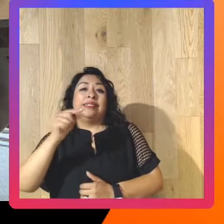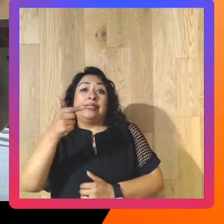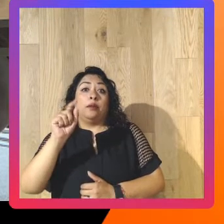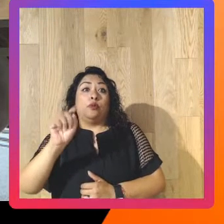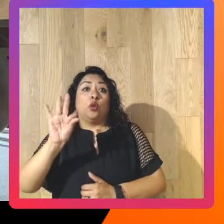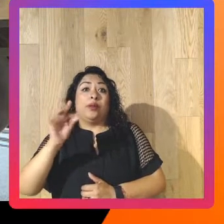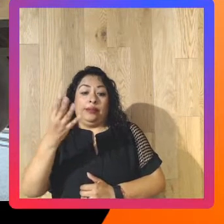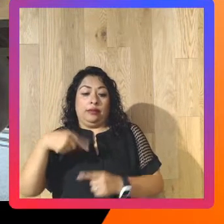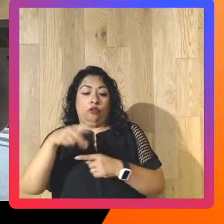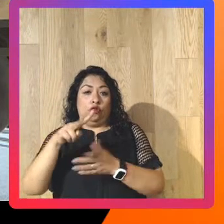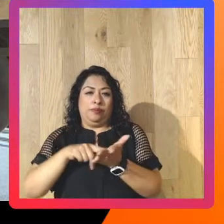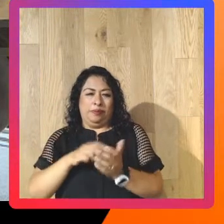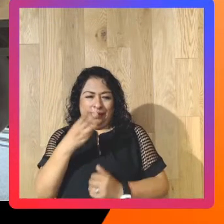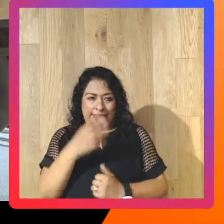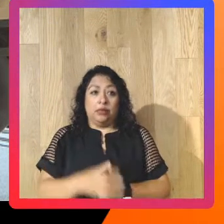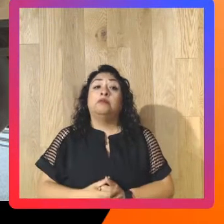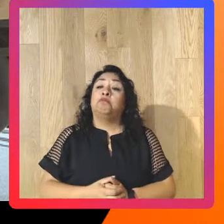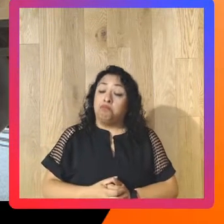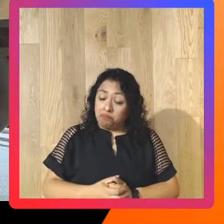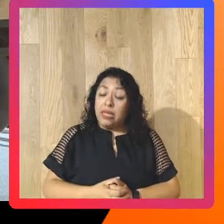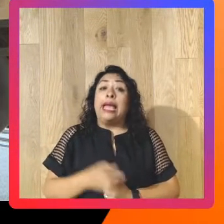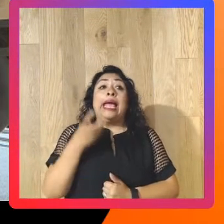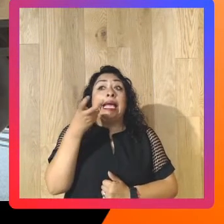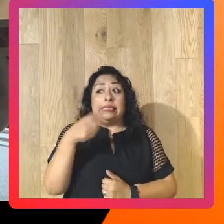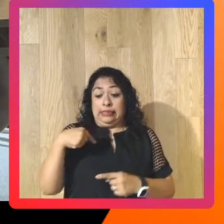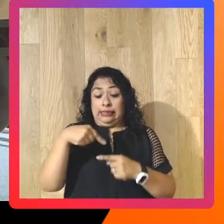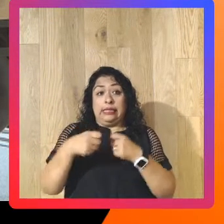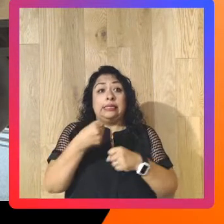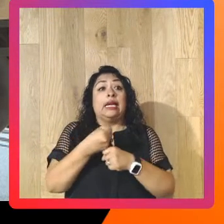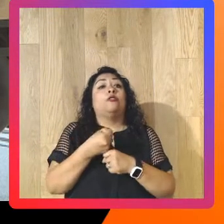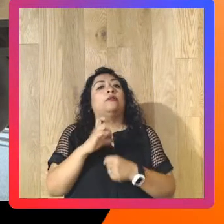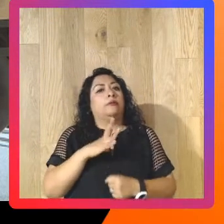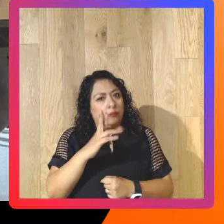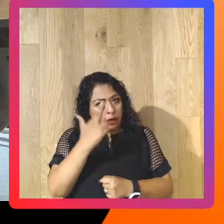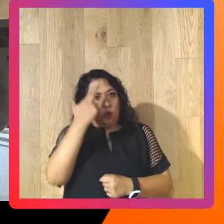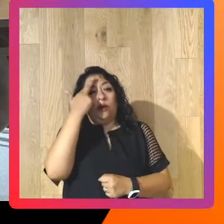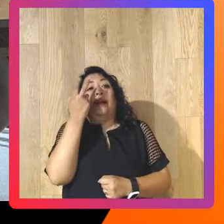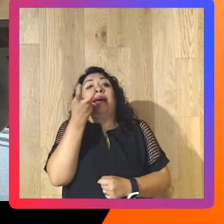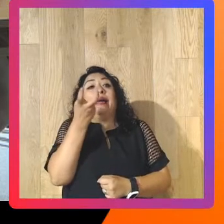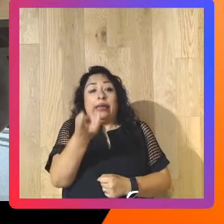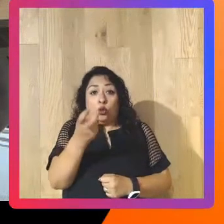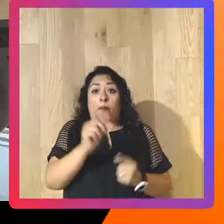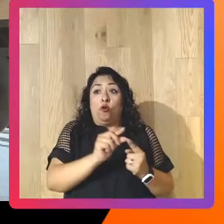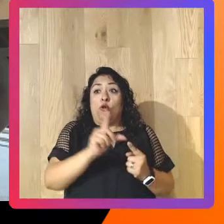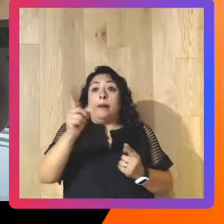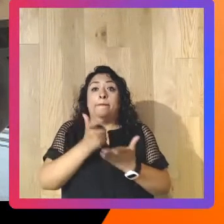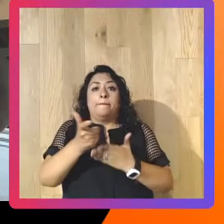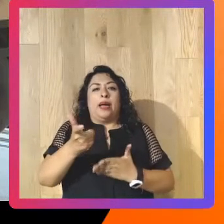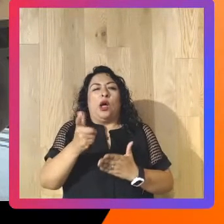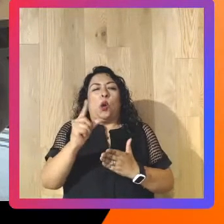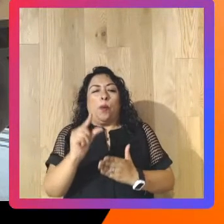207.43 en este año. Sin duda, este sexenio será recordado por el incremento al salario